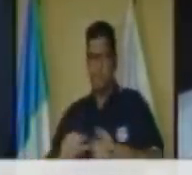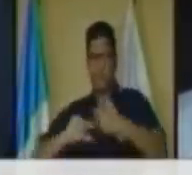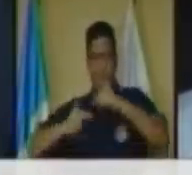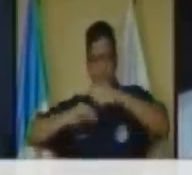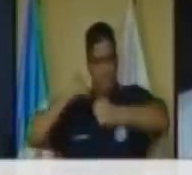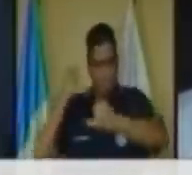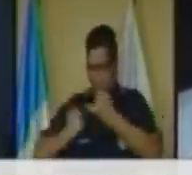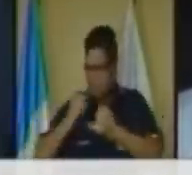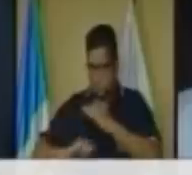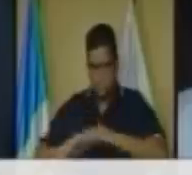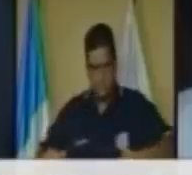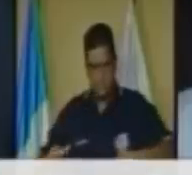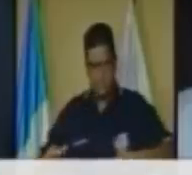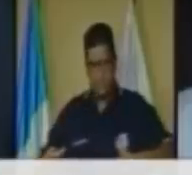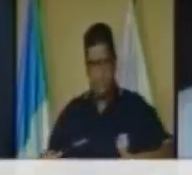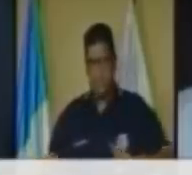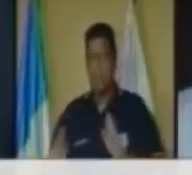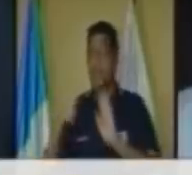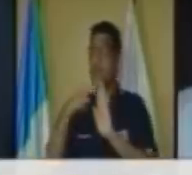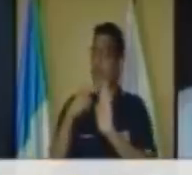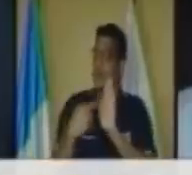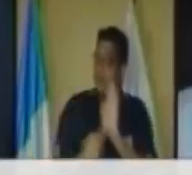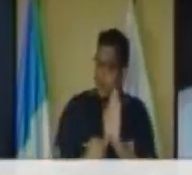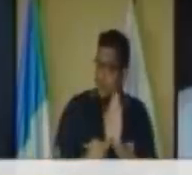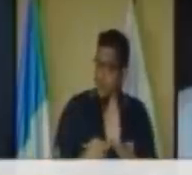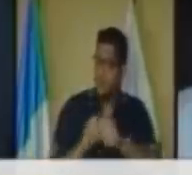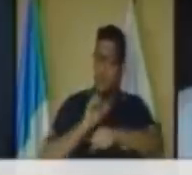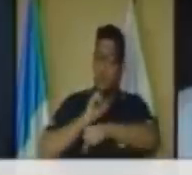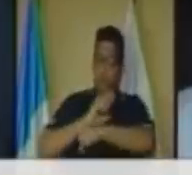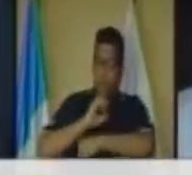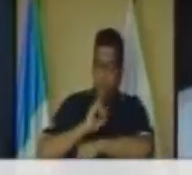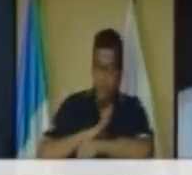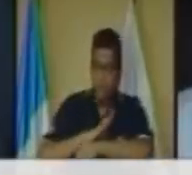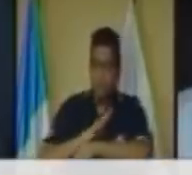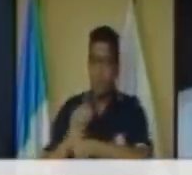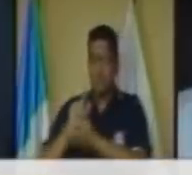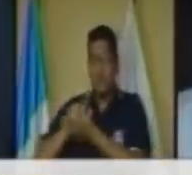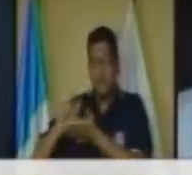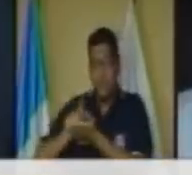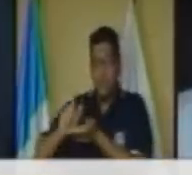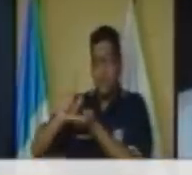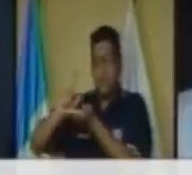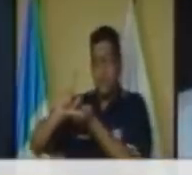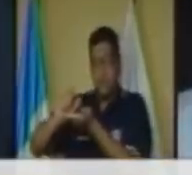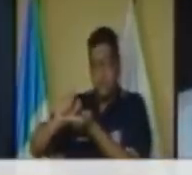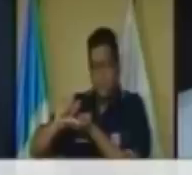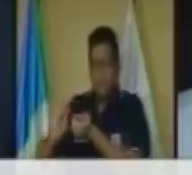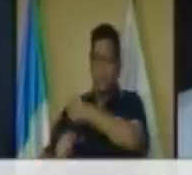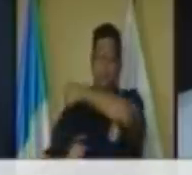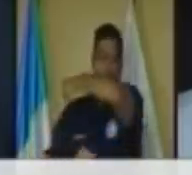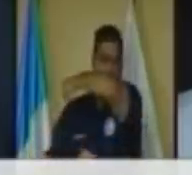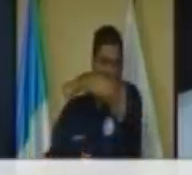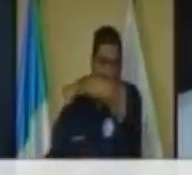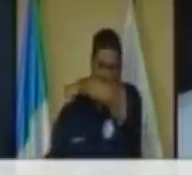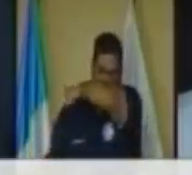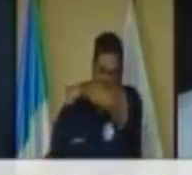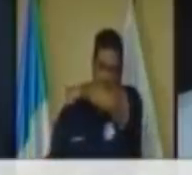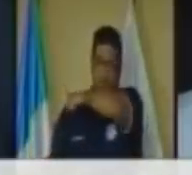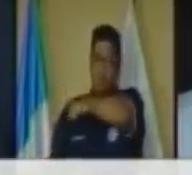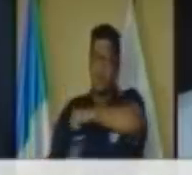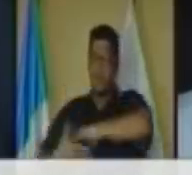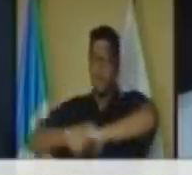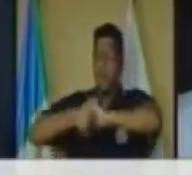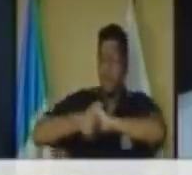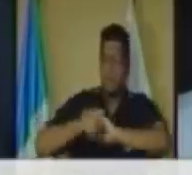Lo que no cambia son las recomendaciones de higiene y el trabajo o la labor que todos podemos ejercer en romper la barrera de transmisión